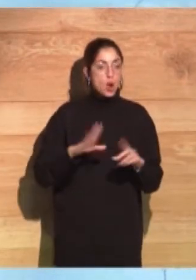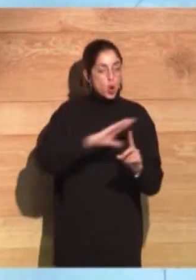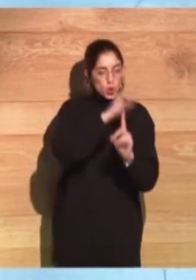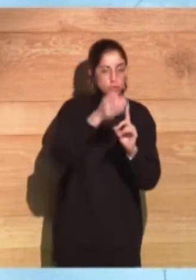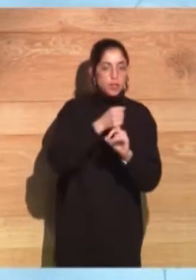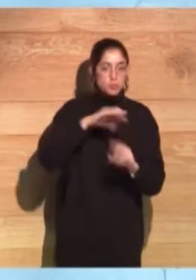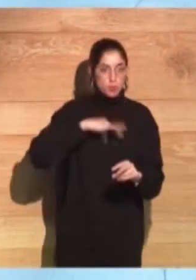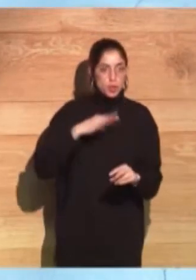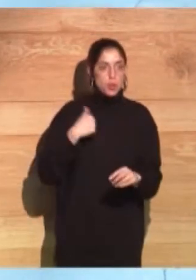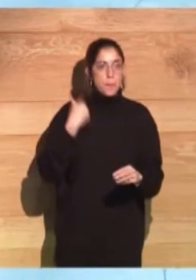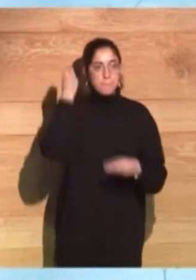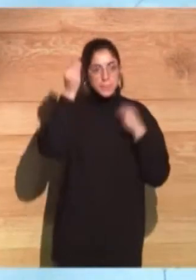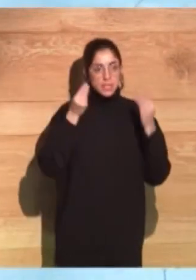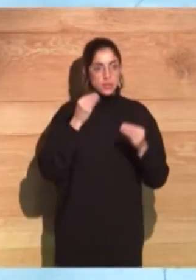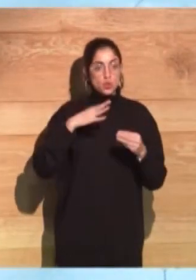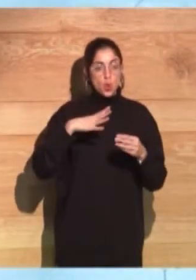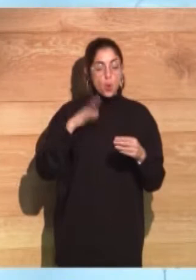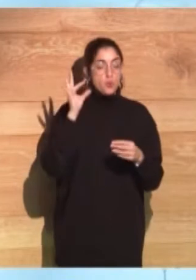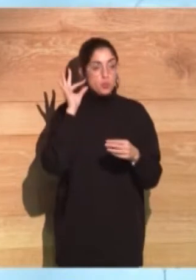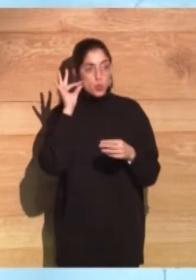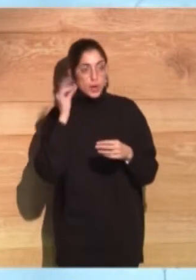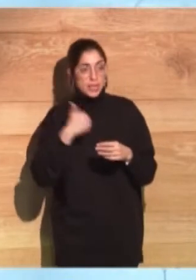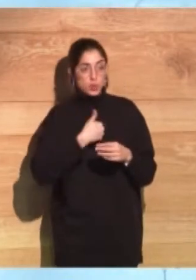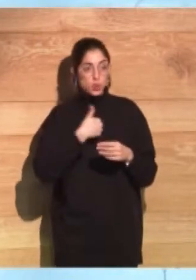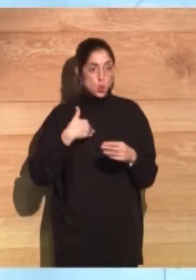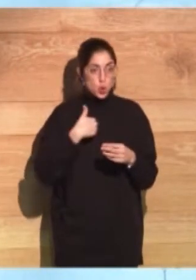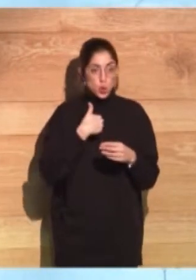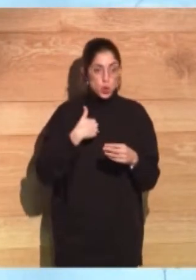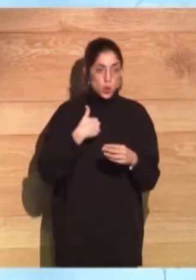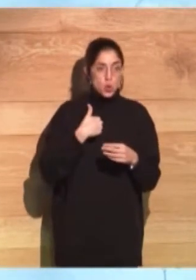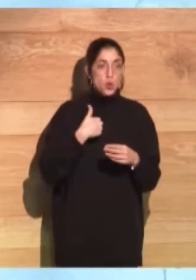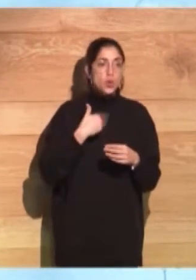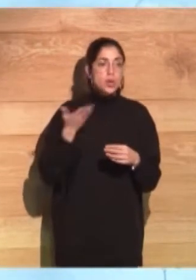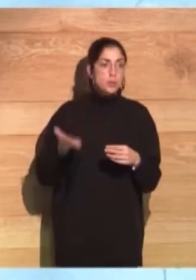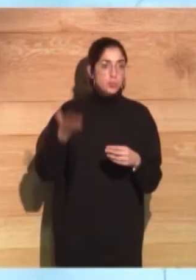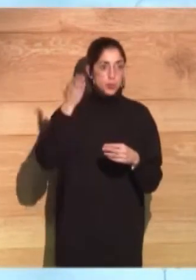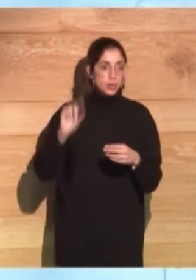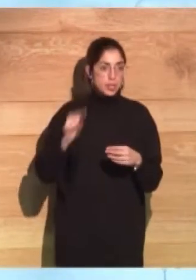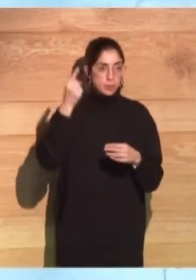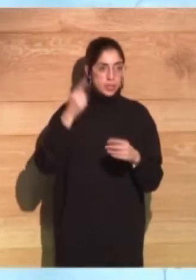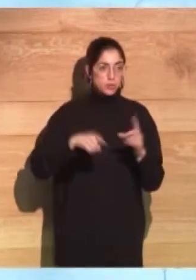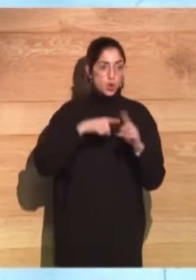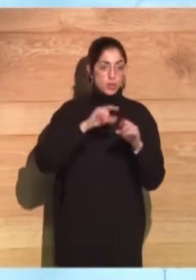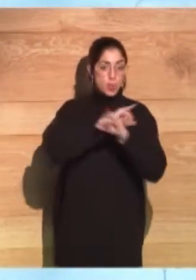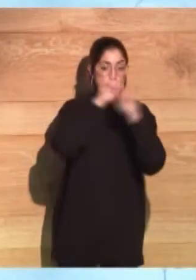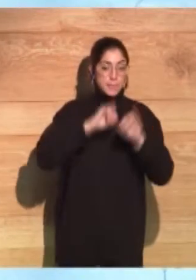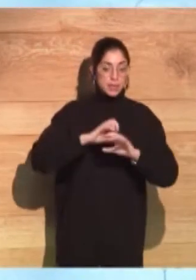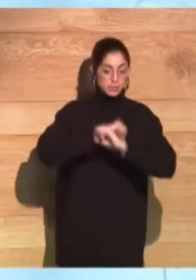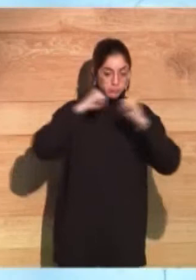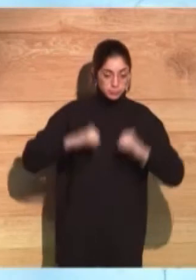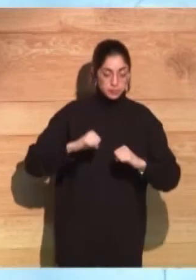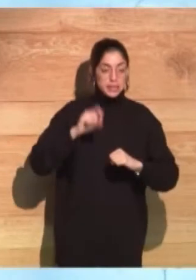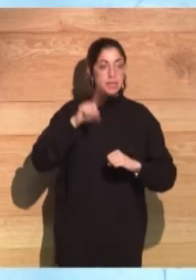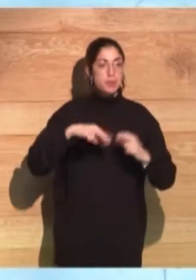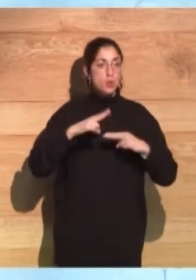Creo que las mujeres deberían tener un mayor papel en la consolidación de la paz, en la construcción de la paz. Y si